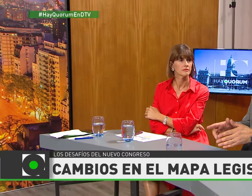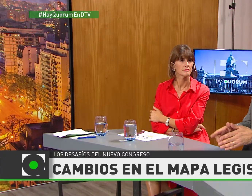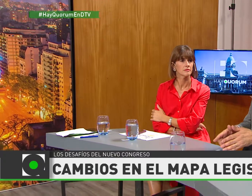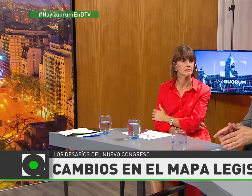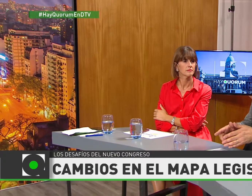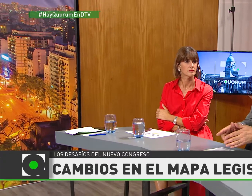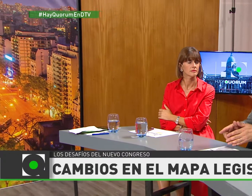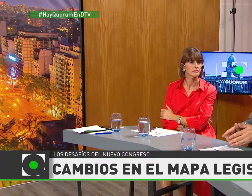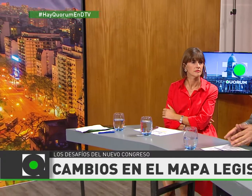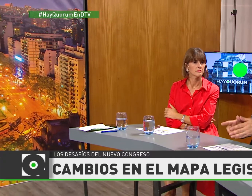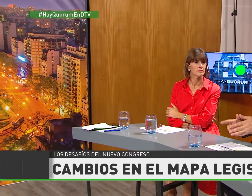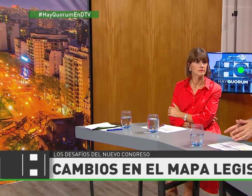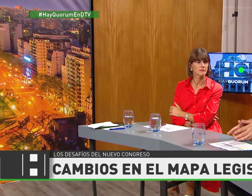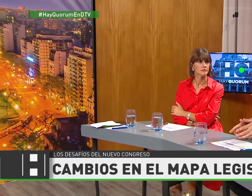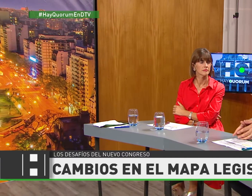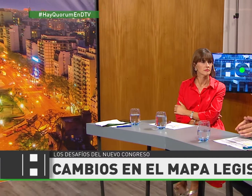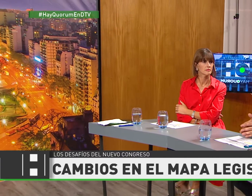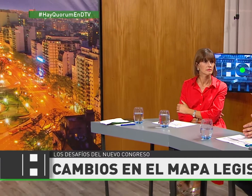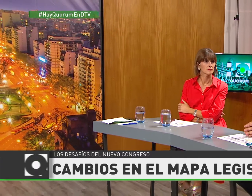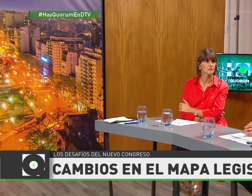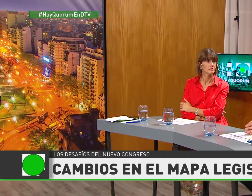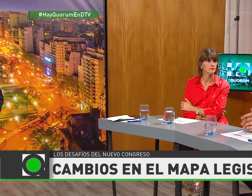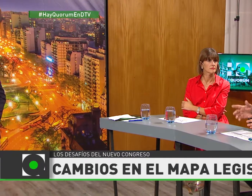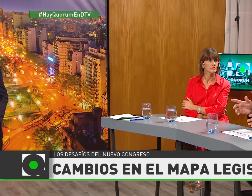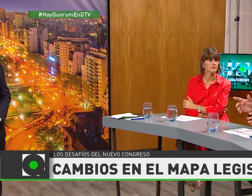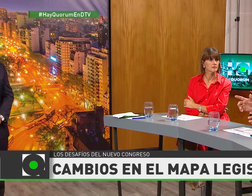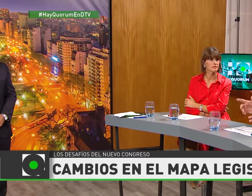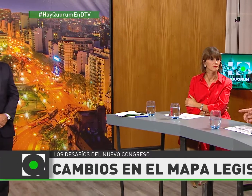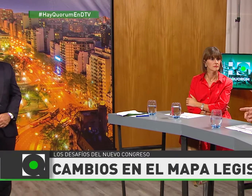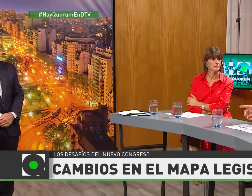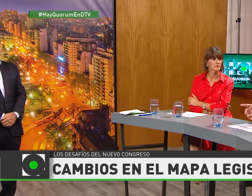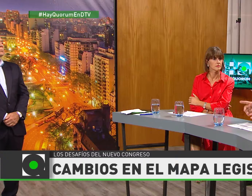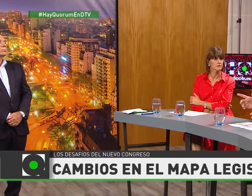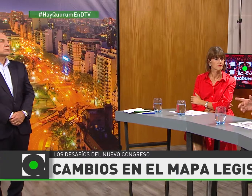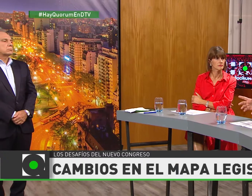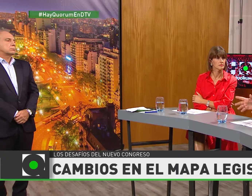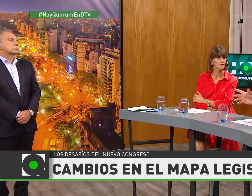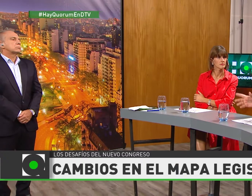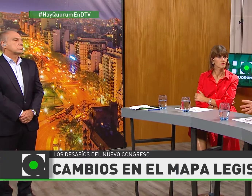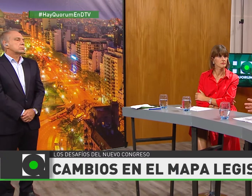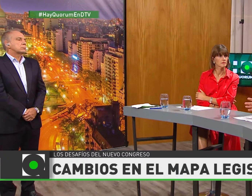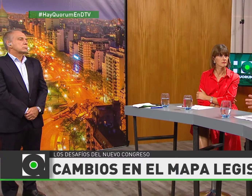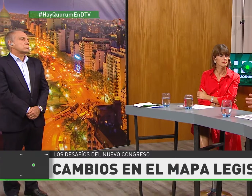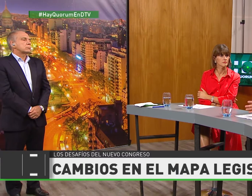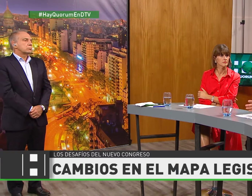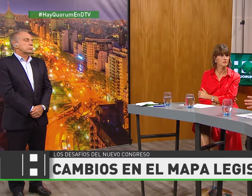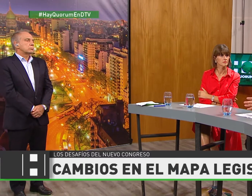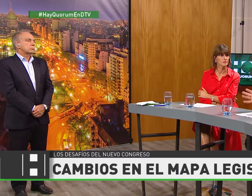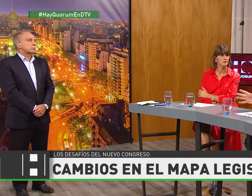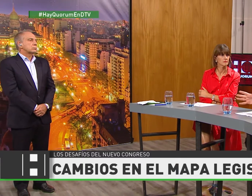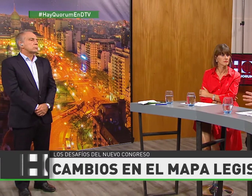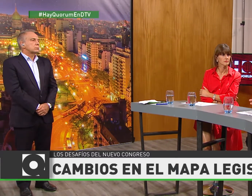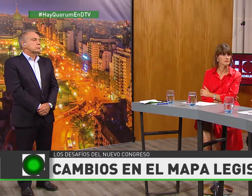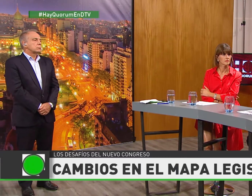viernes. Lo firmaría Alberto Fernández, el jefe de gabinete Santiago Cafiero. El lunes podrían estar ingresando los